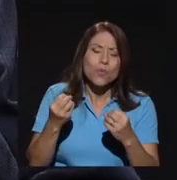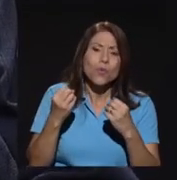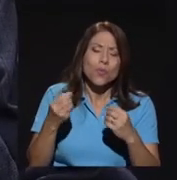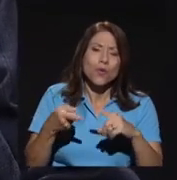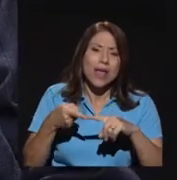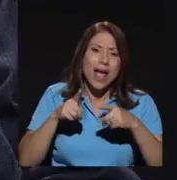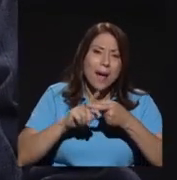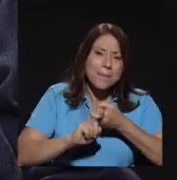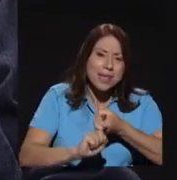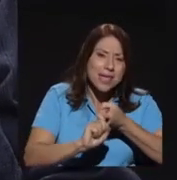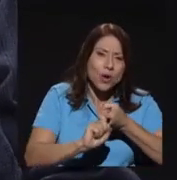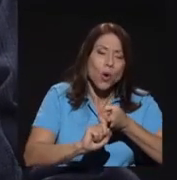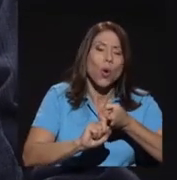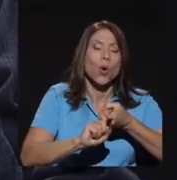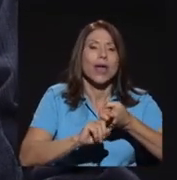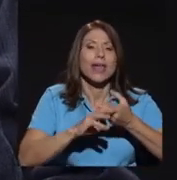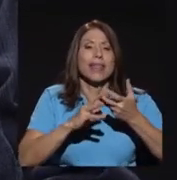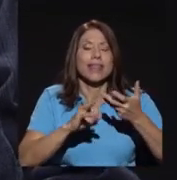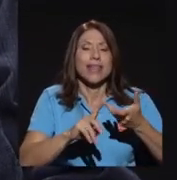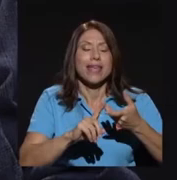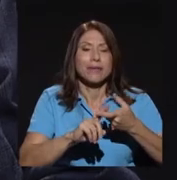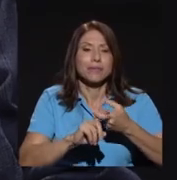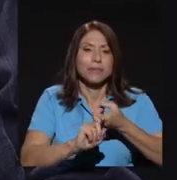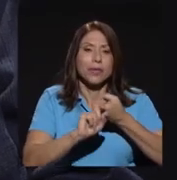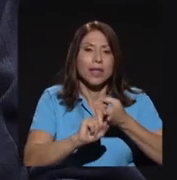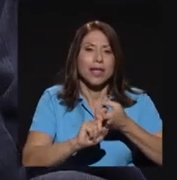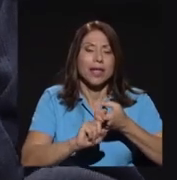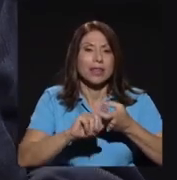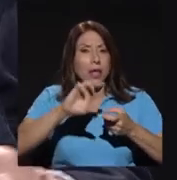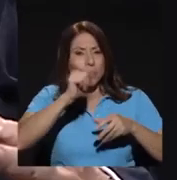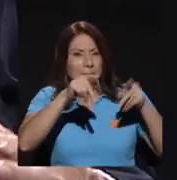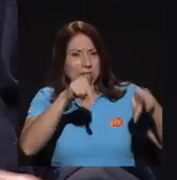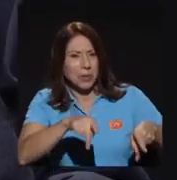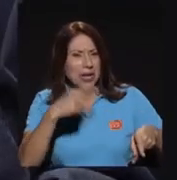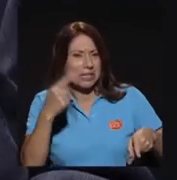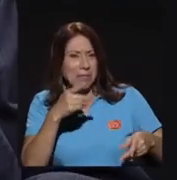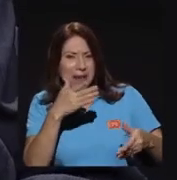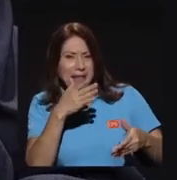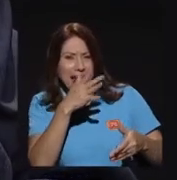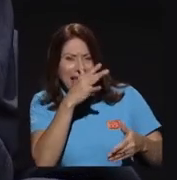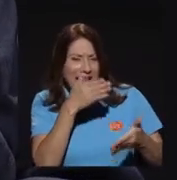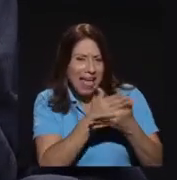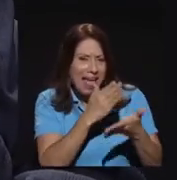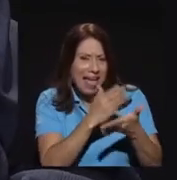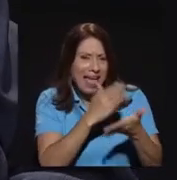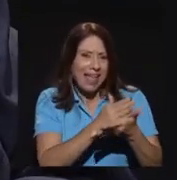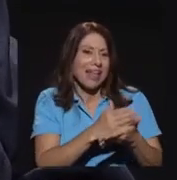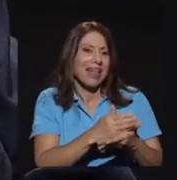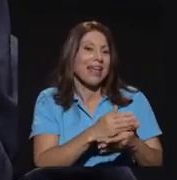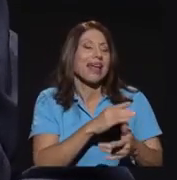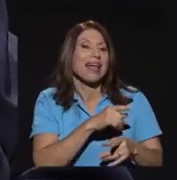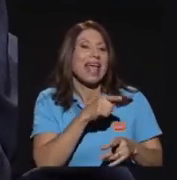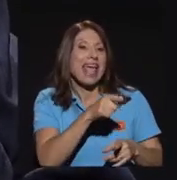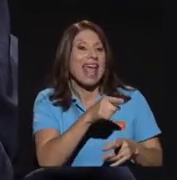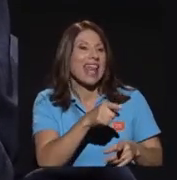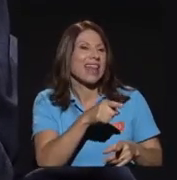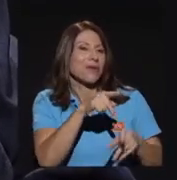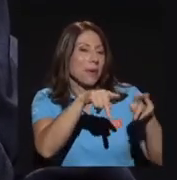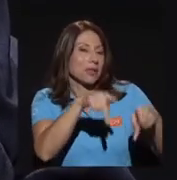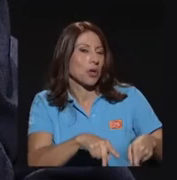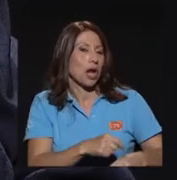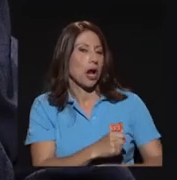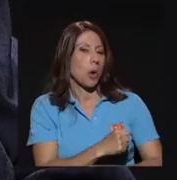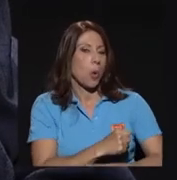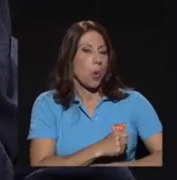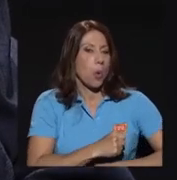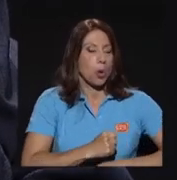ingerirlo él era muy era gordo tenía un estómago bastante abultado y dice que se sentaba en una banca